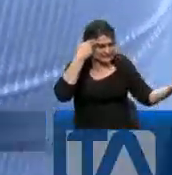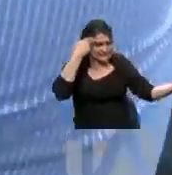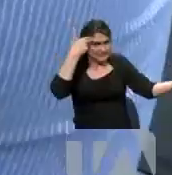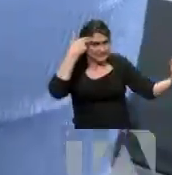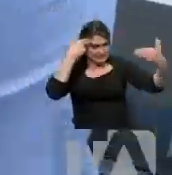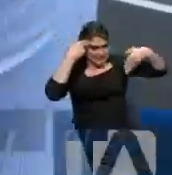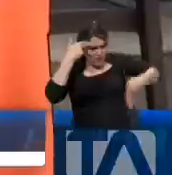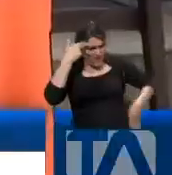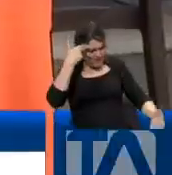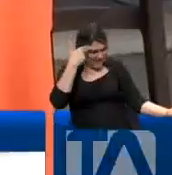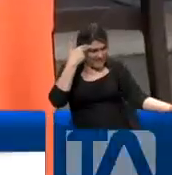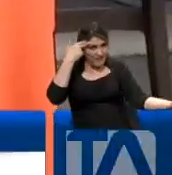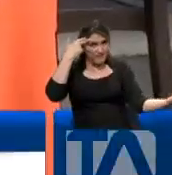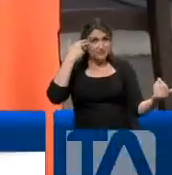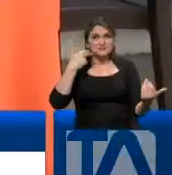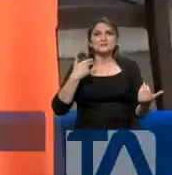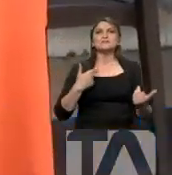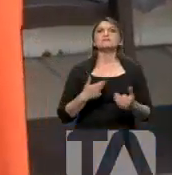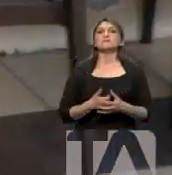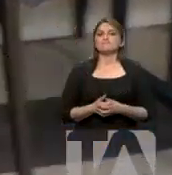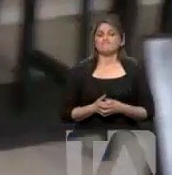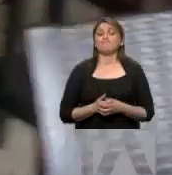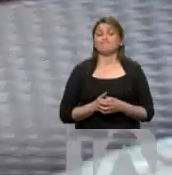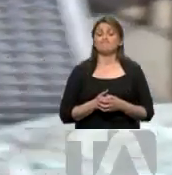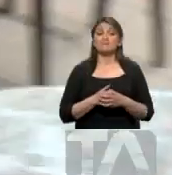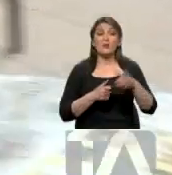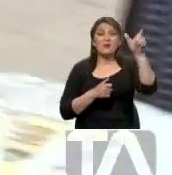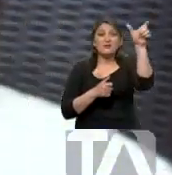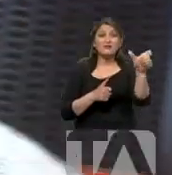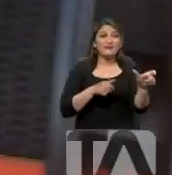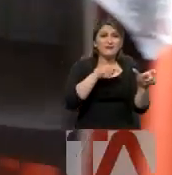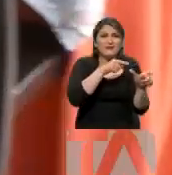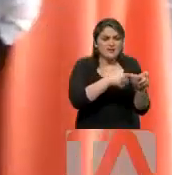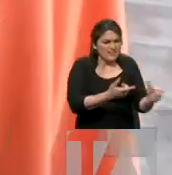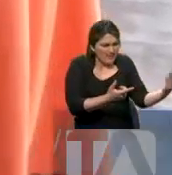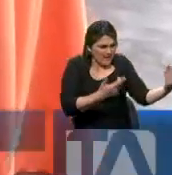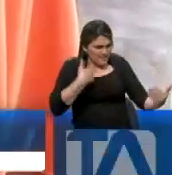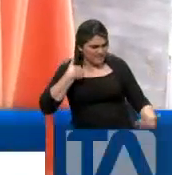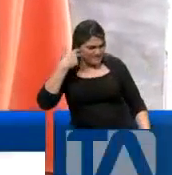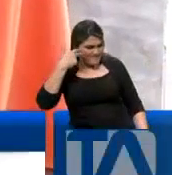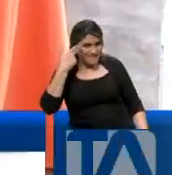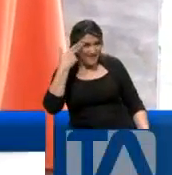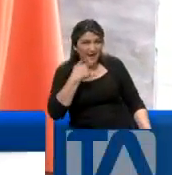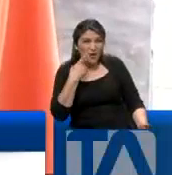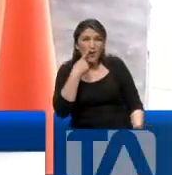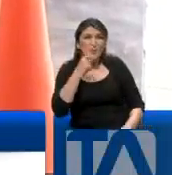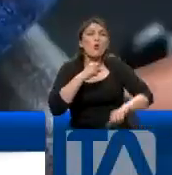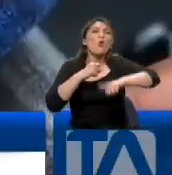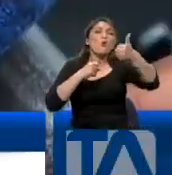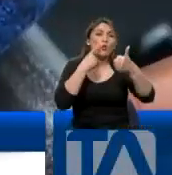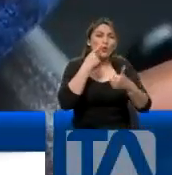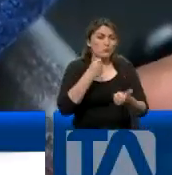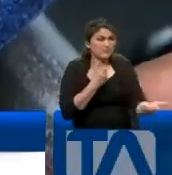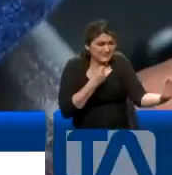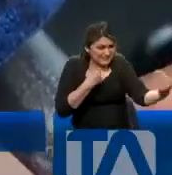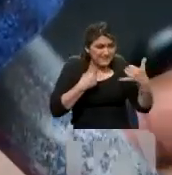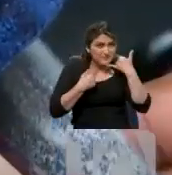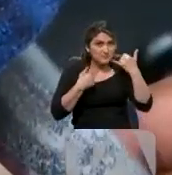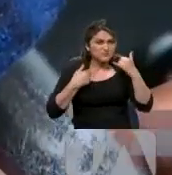guardaste en la chompa. A uno de los clientes le dispararon, quien se opuso al asalto de sus pertenencias. Pero el